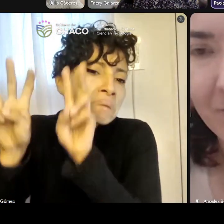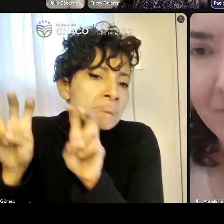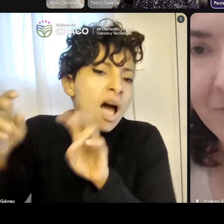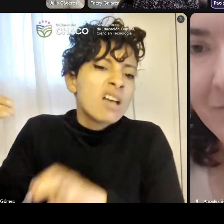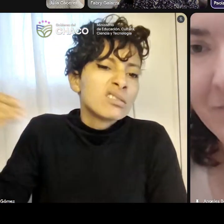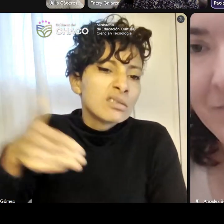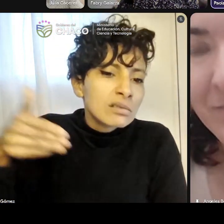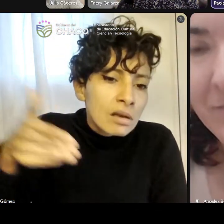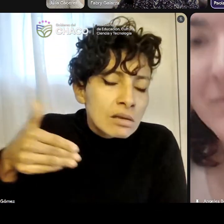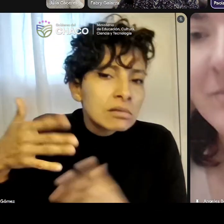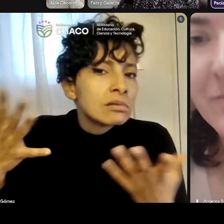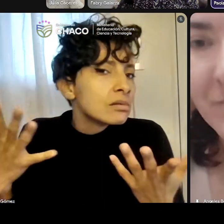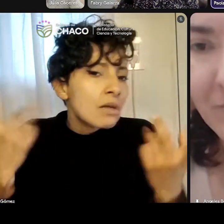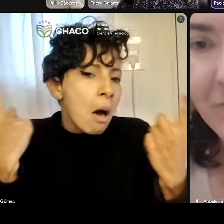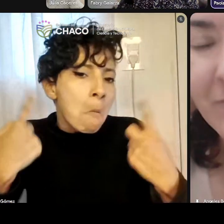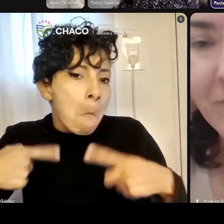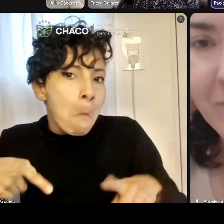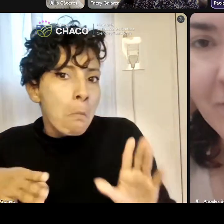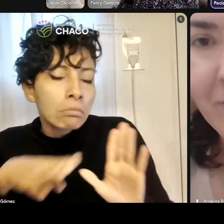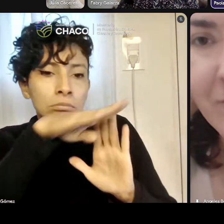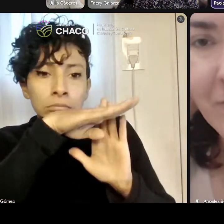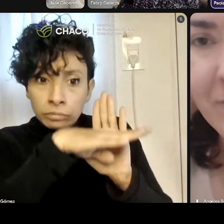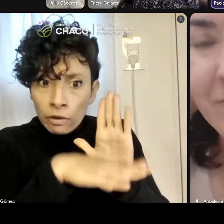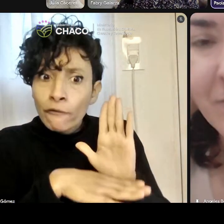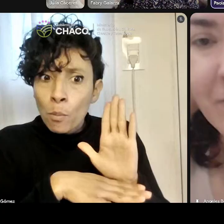ahí fijado,